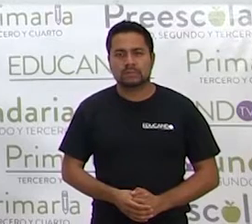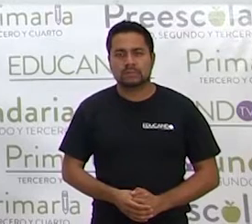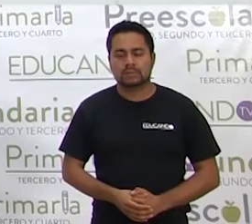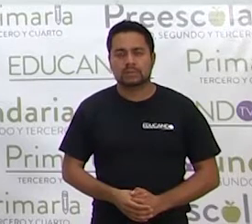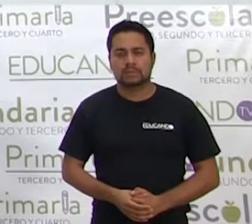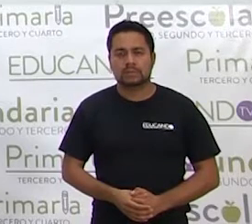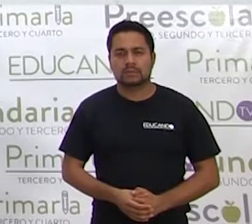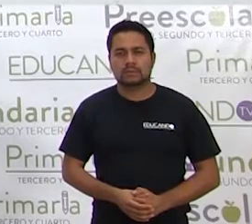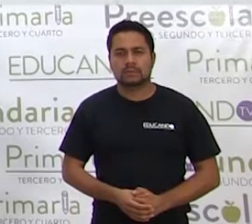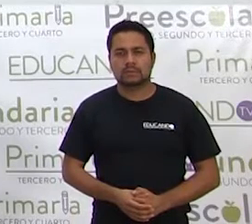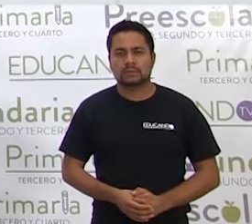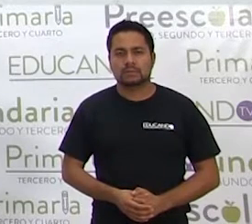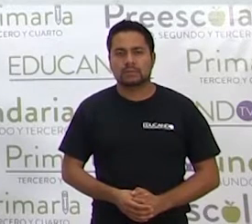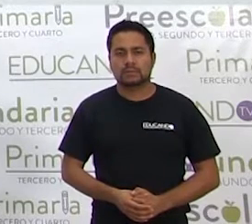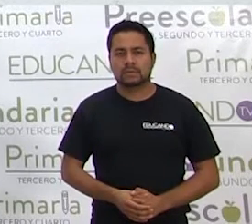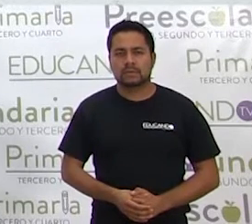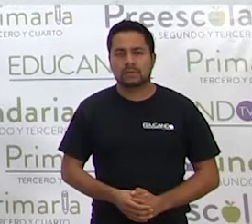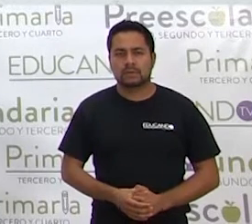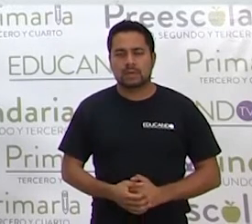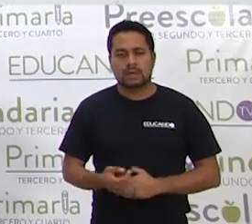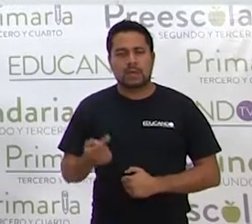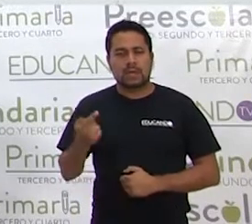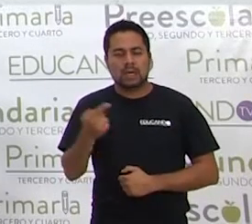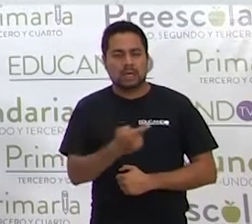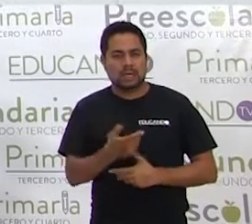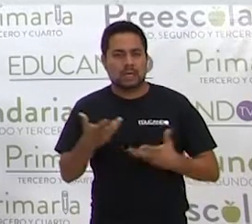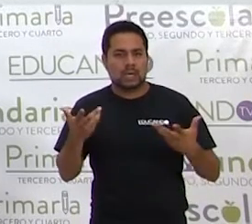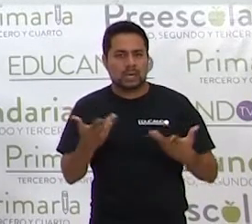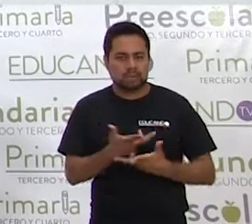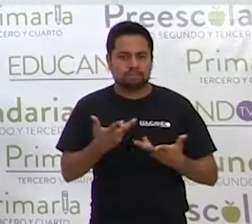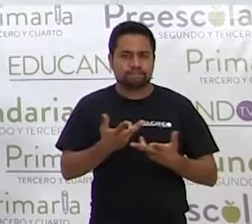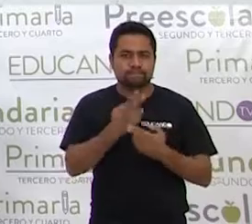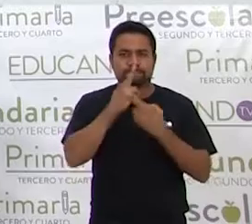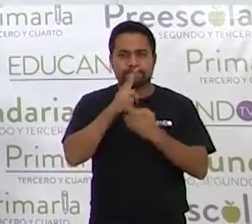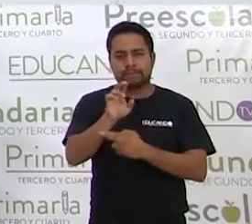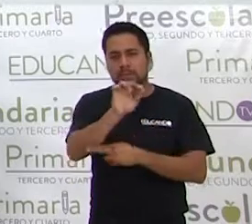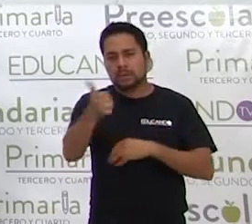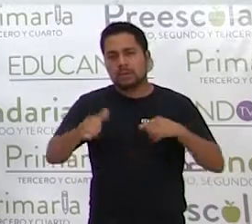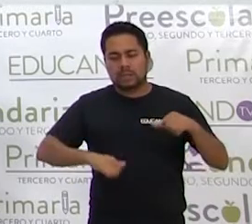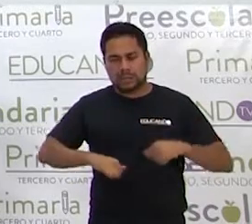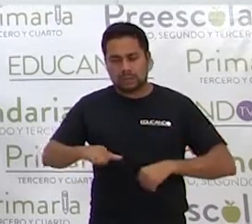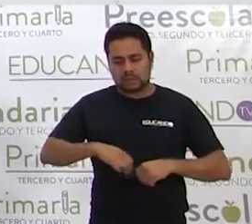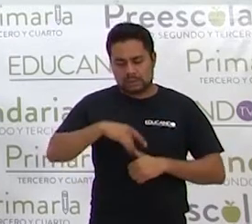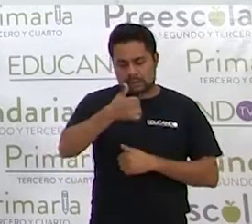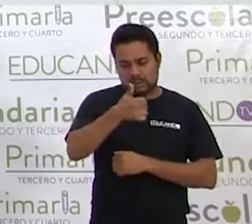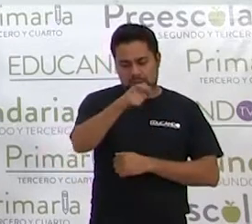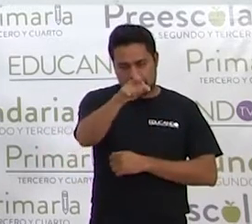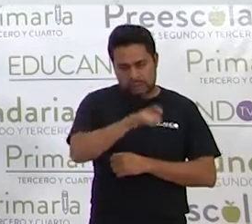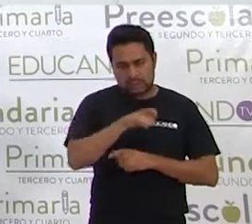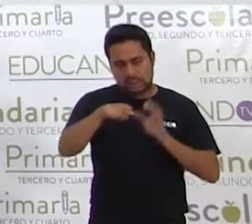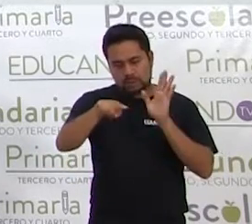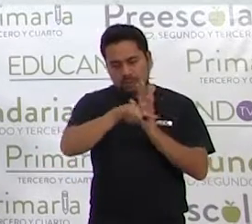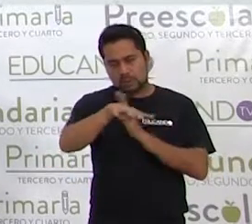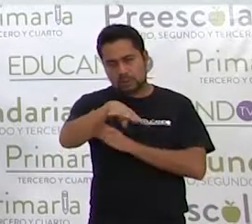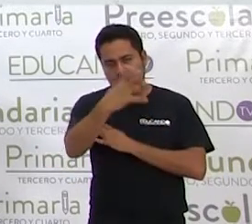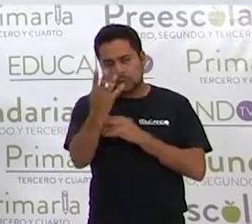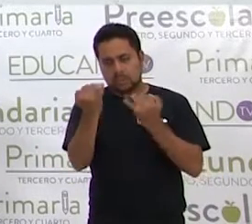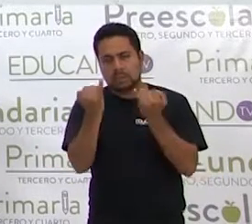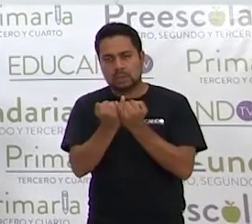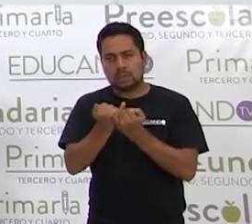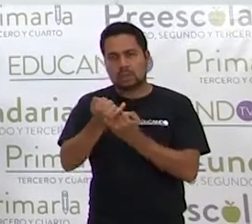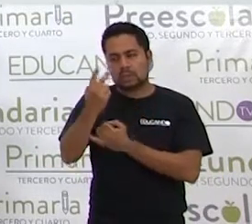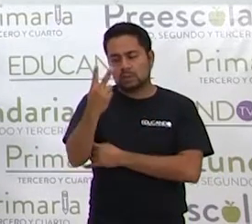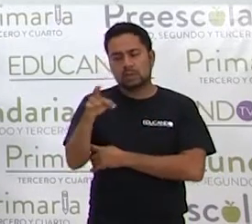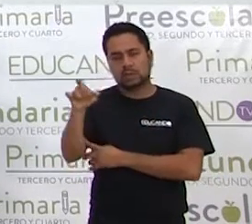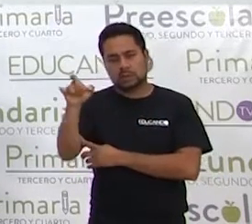vamos a a resolver la otra ecuación 6 x 14 igual a 2